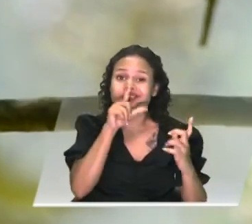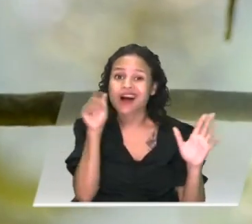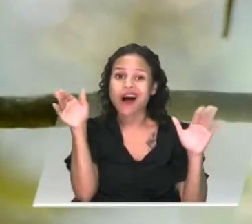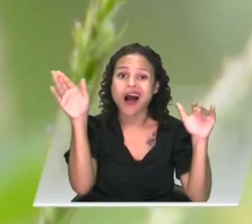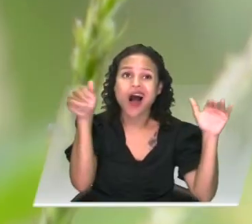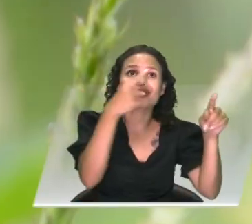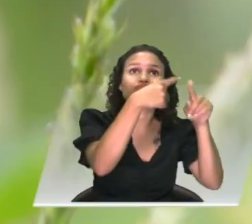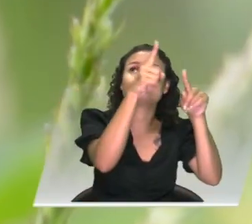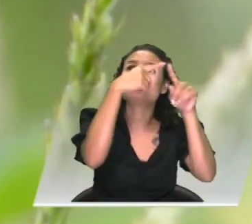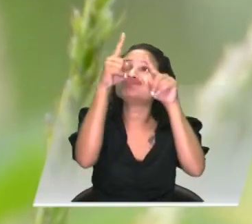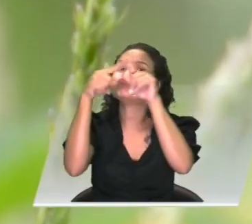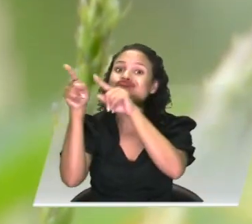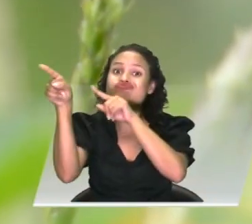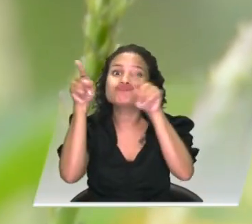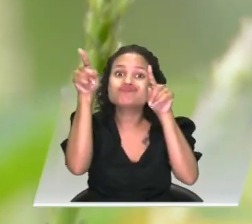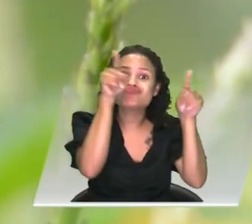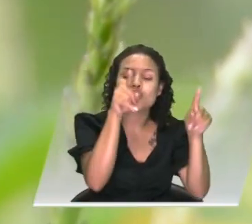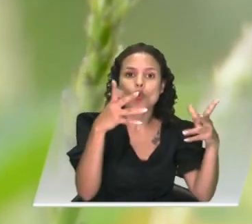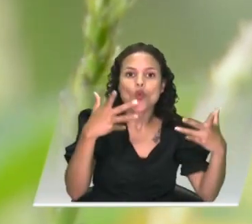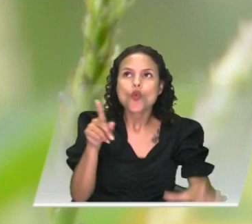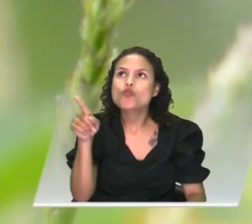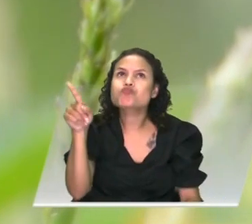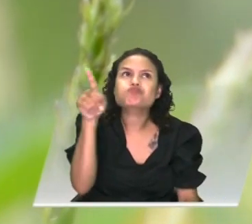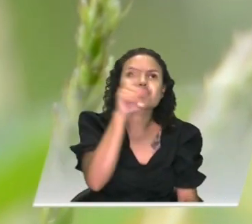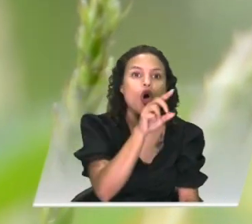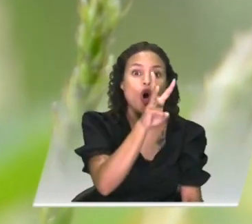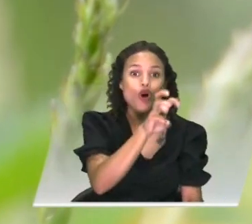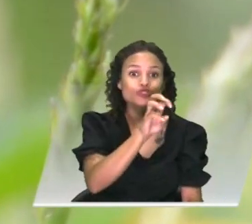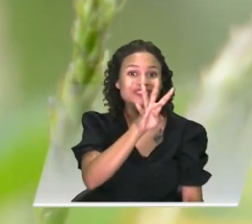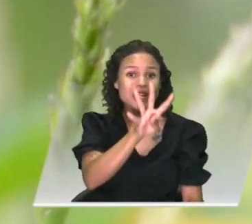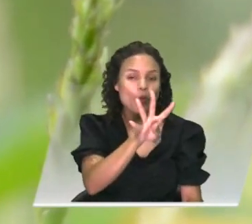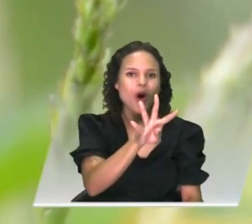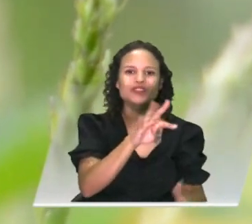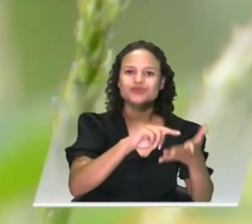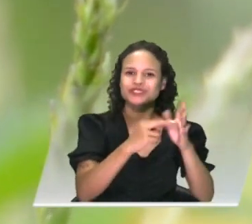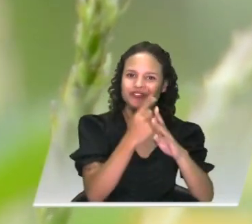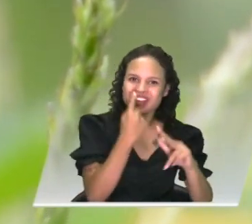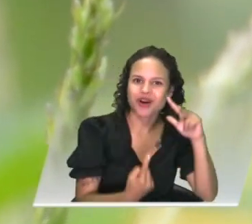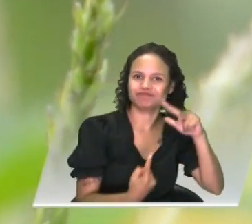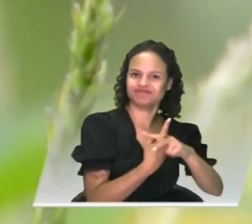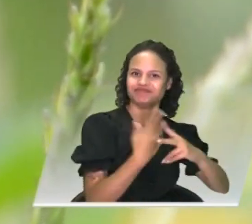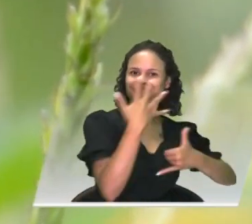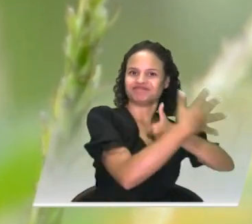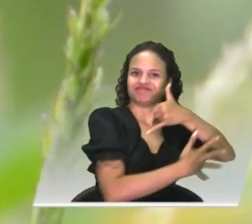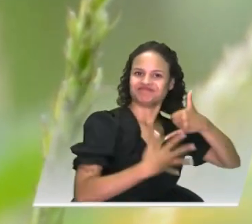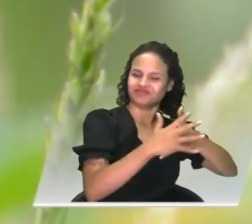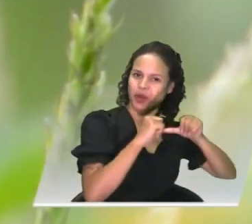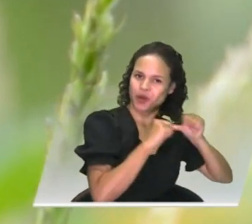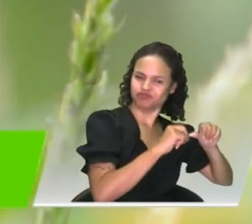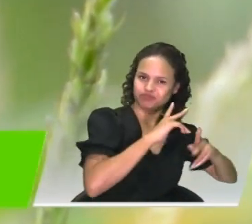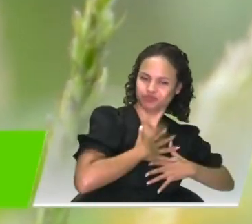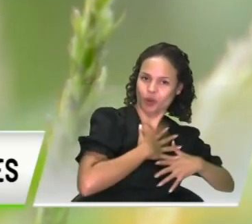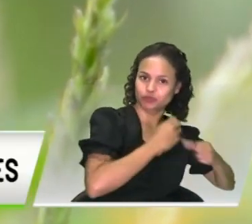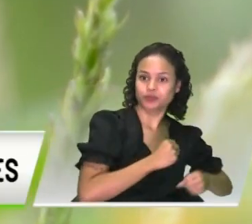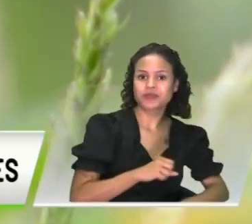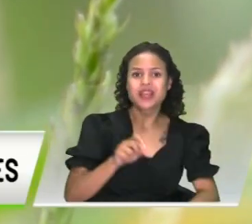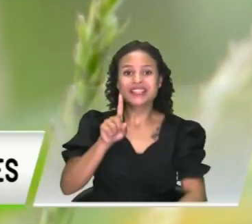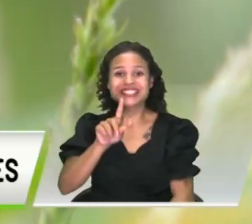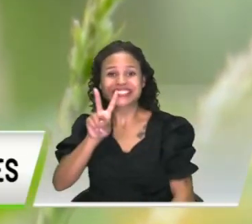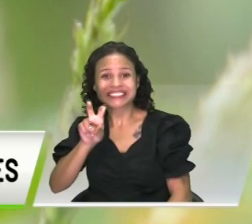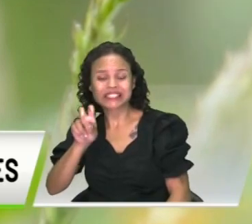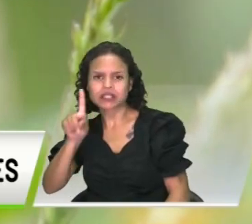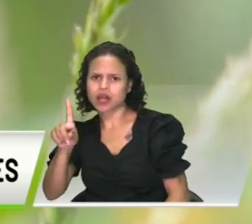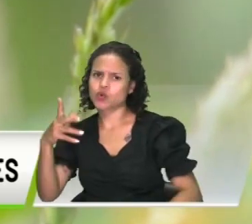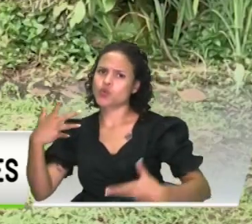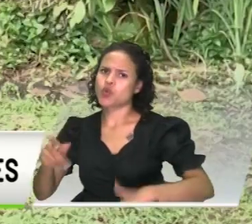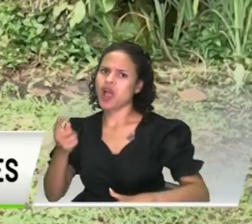en Colombia, de las cuales al menos 84 son autóctonas o originarias del país y 131 de ellas se encuentran en peligro